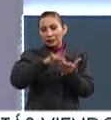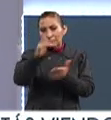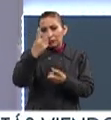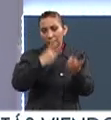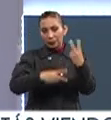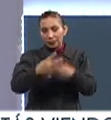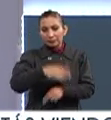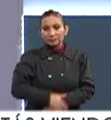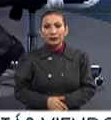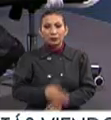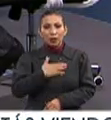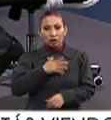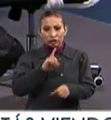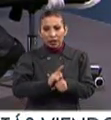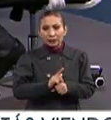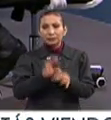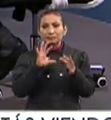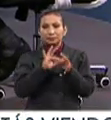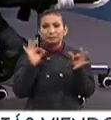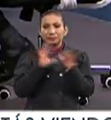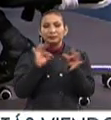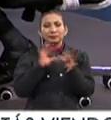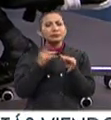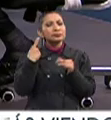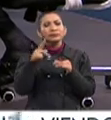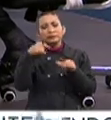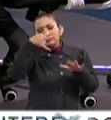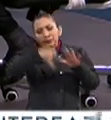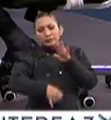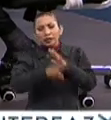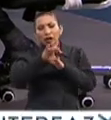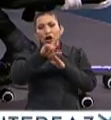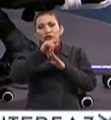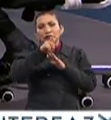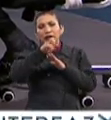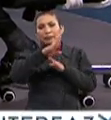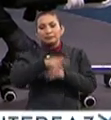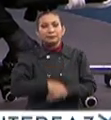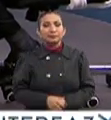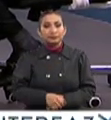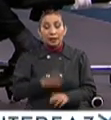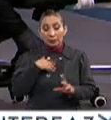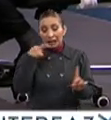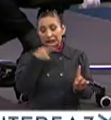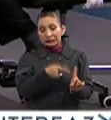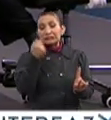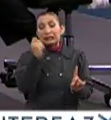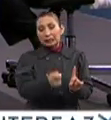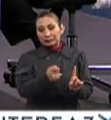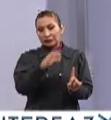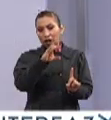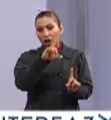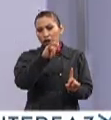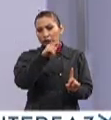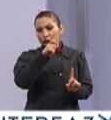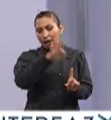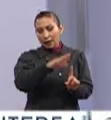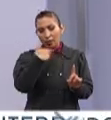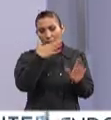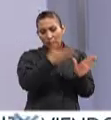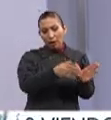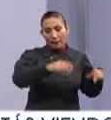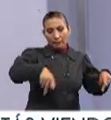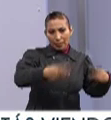mañana. ¿Qué tal? Buenos días. Es un Platícanos pues, la sustancia de un clúster. Bueno, principalmente está conformado por lo que la